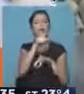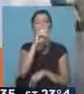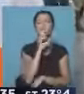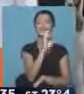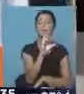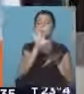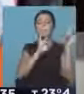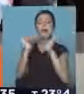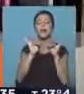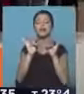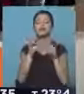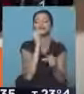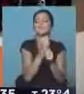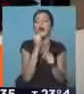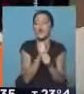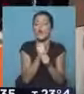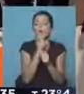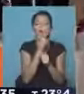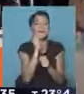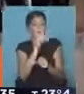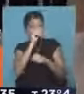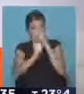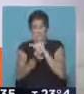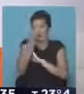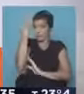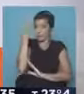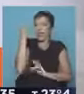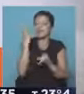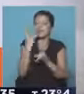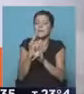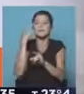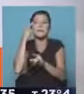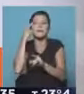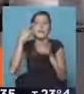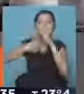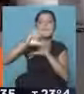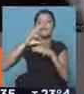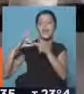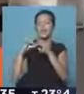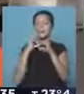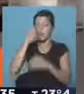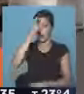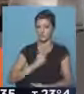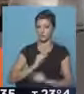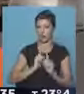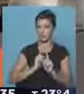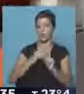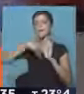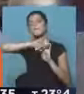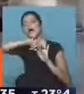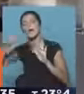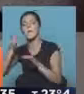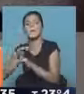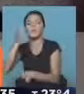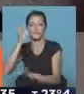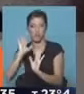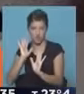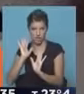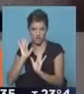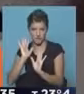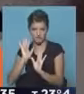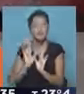seleccionar personal en sus empresas y proyectos estuvo basado más en la lealtad hacia su persona que en la solvencia profesional o técnica